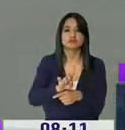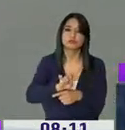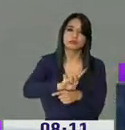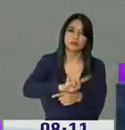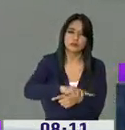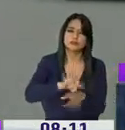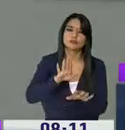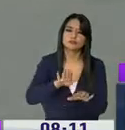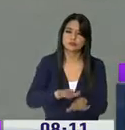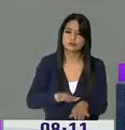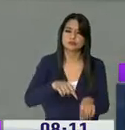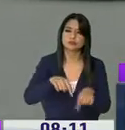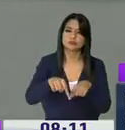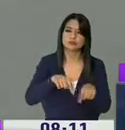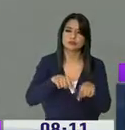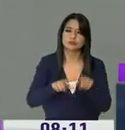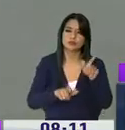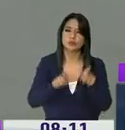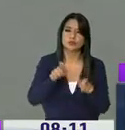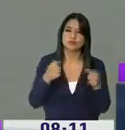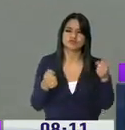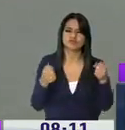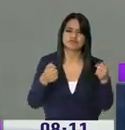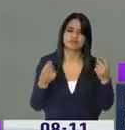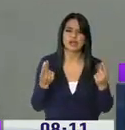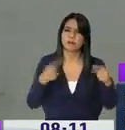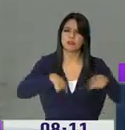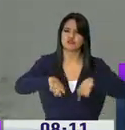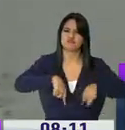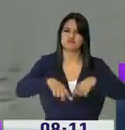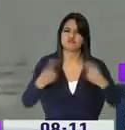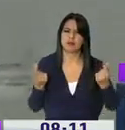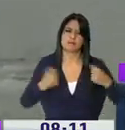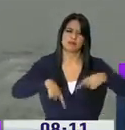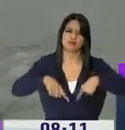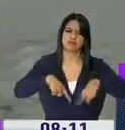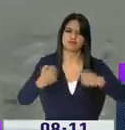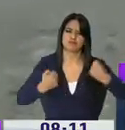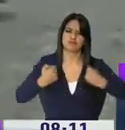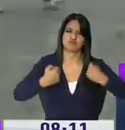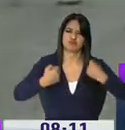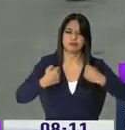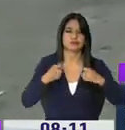los límites de velocidad. Lastimosamente muchos piensan que son autopistas y también eso se